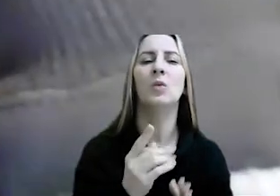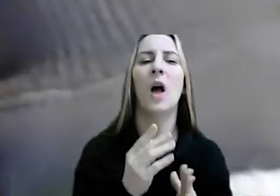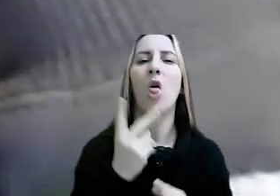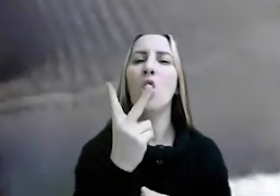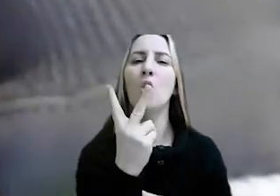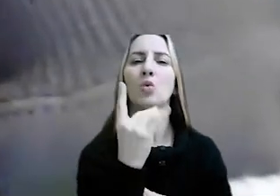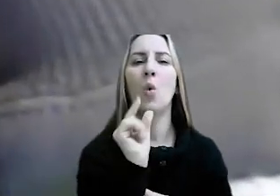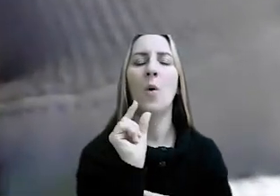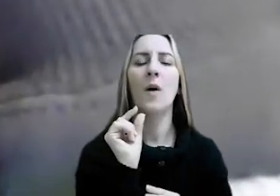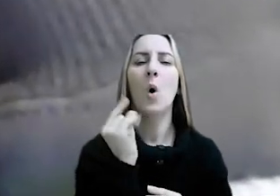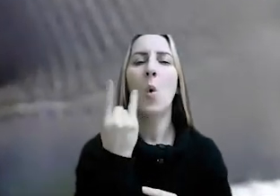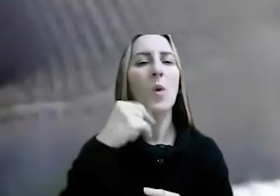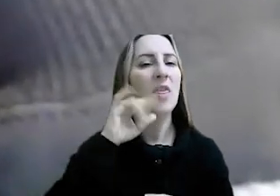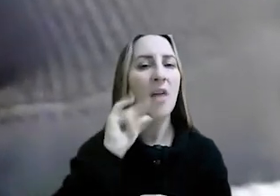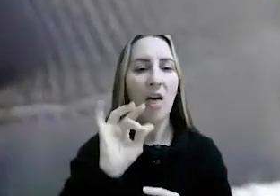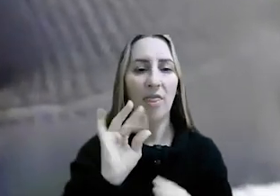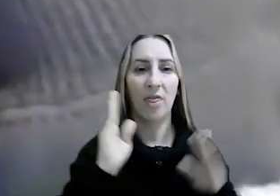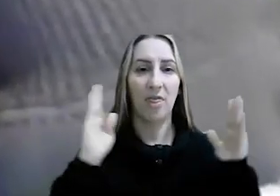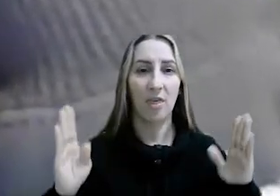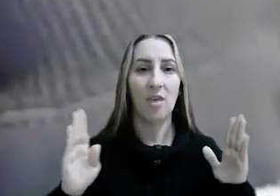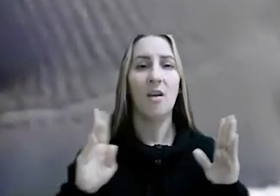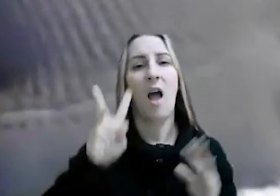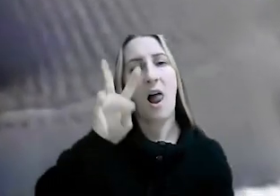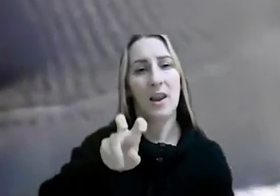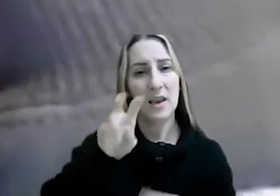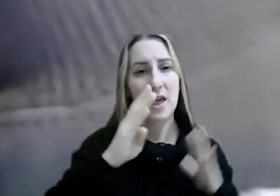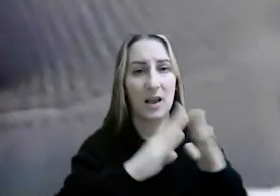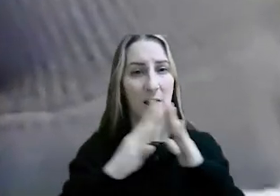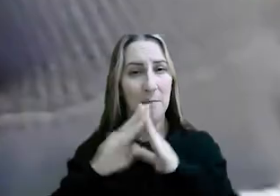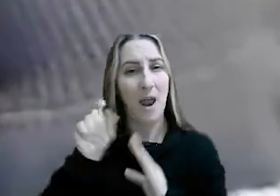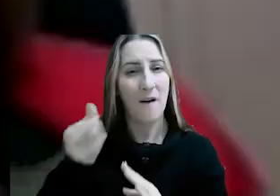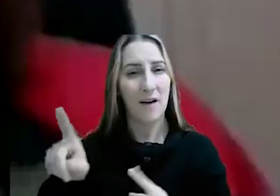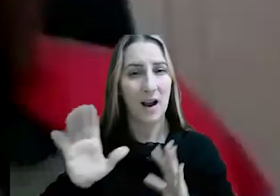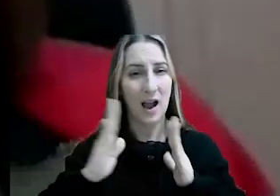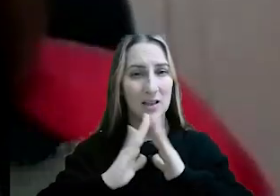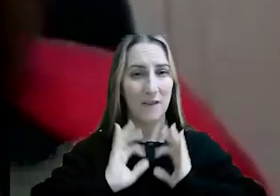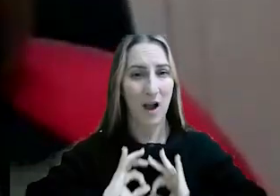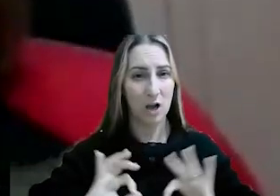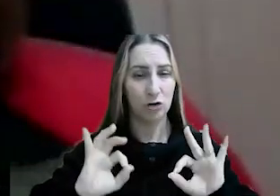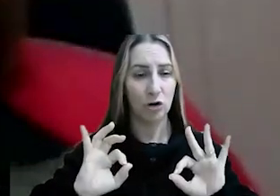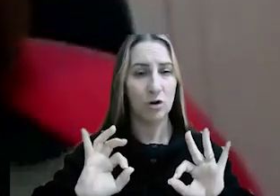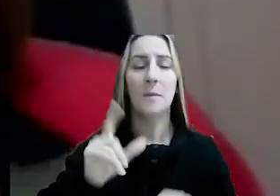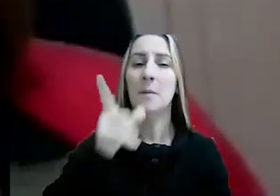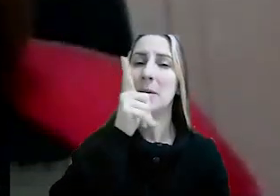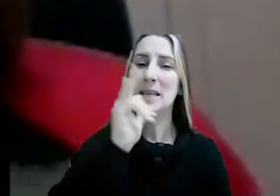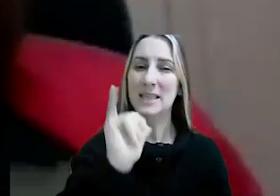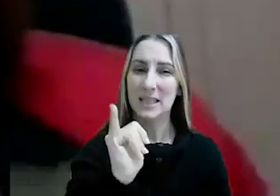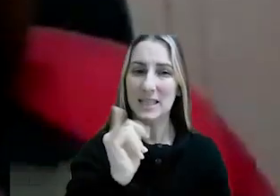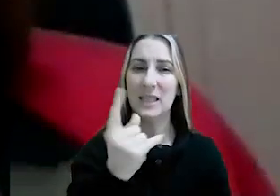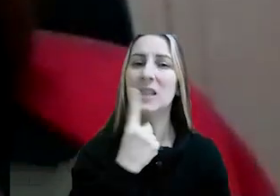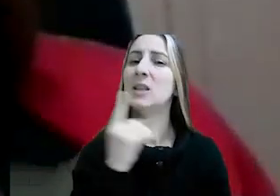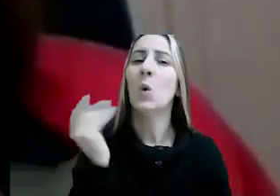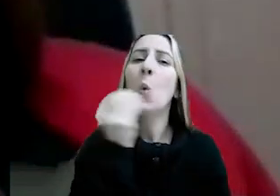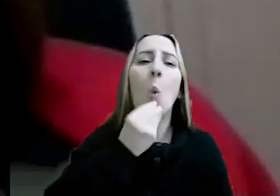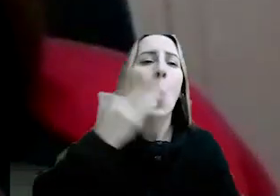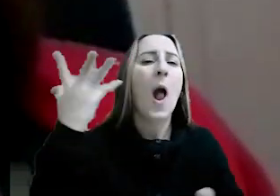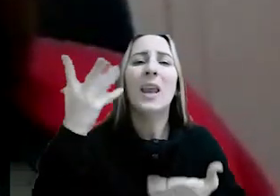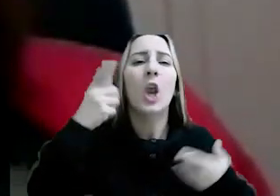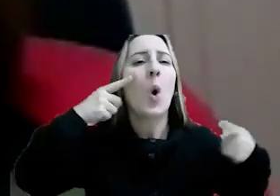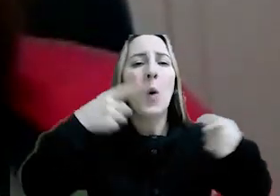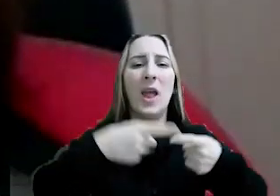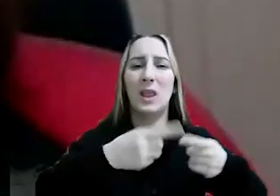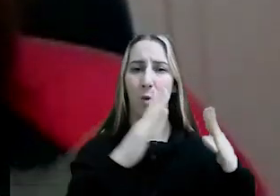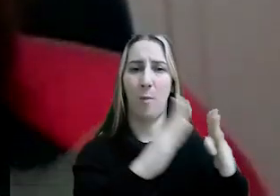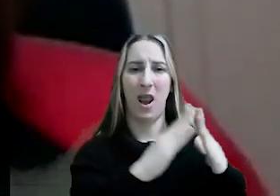2 unidades comprende la locación de inmuebles para veraneo? Entiendo que sí, porque dice todo destino. Y si vos vas